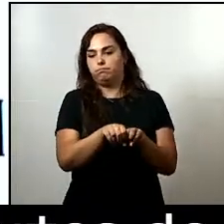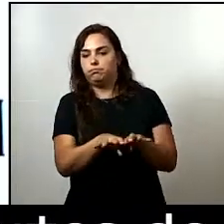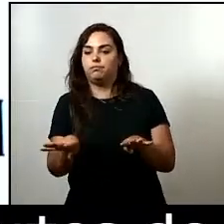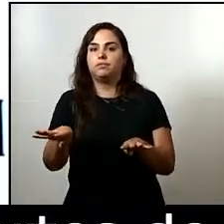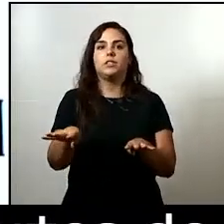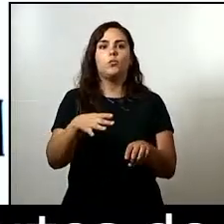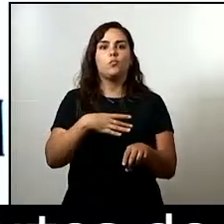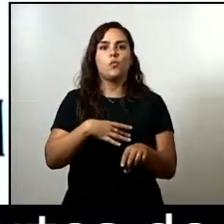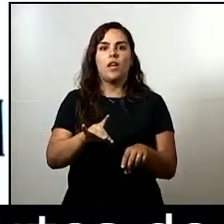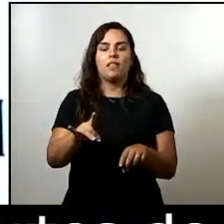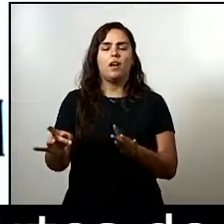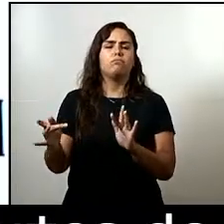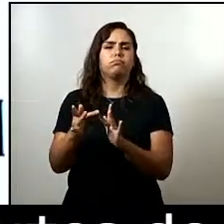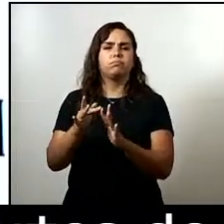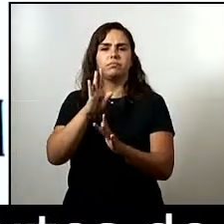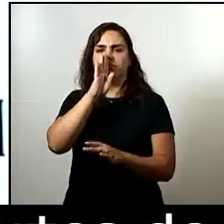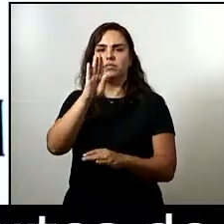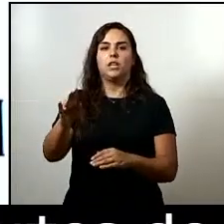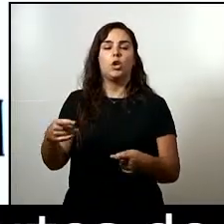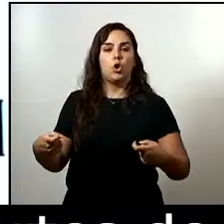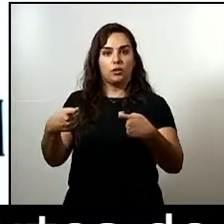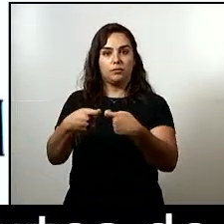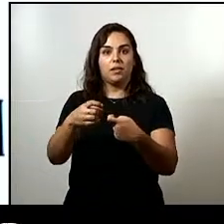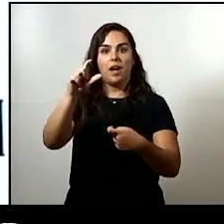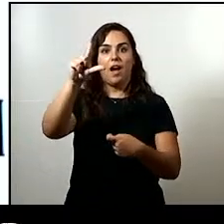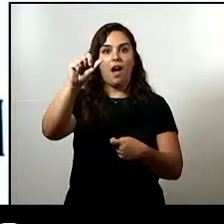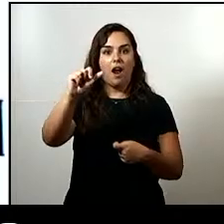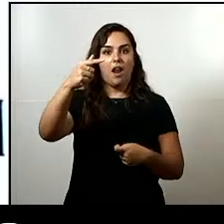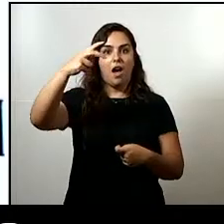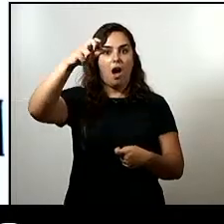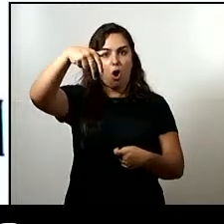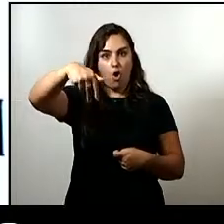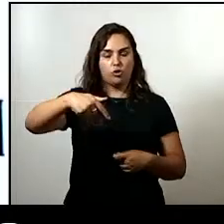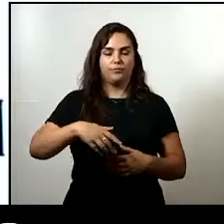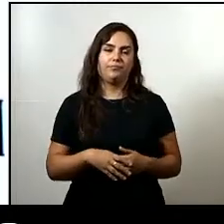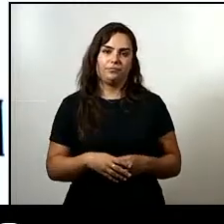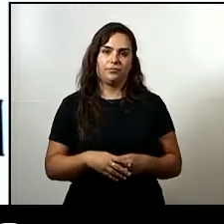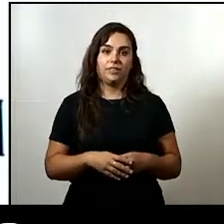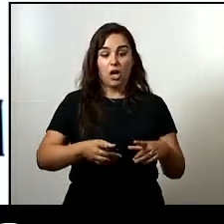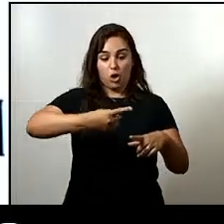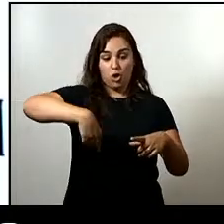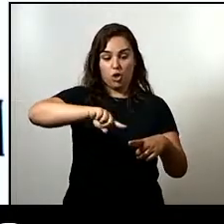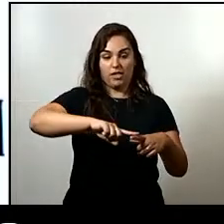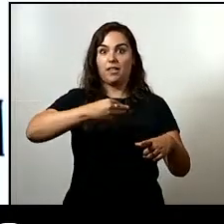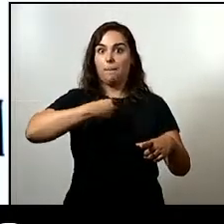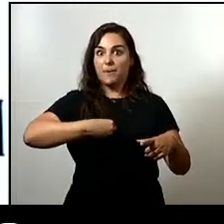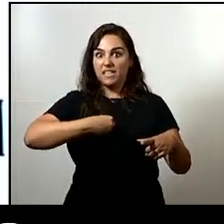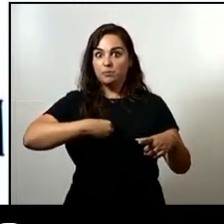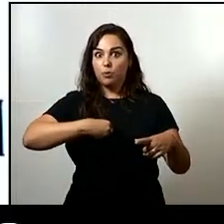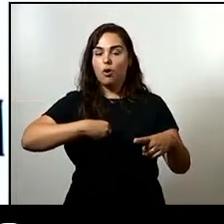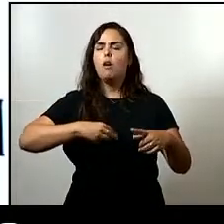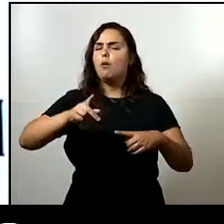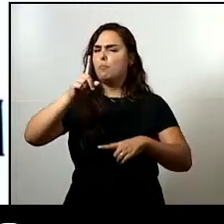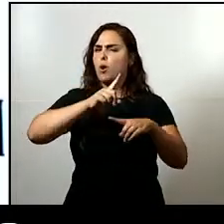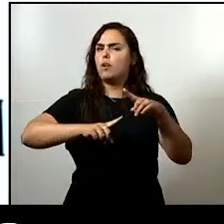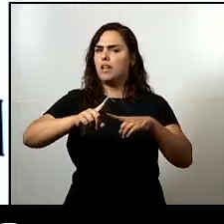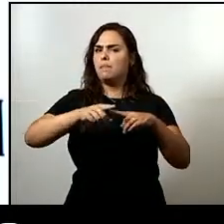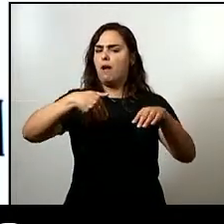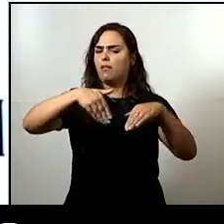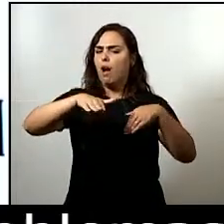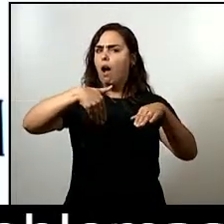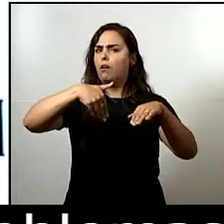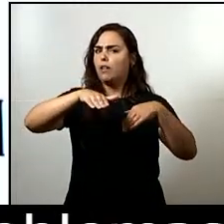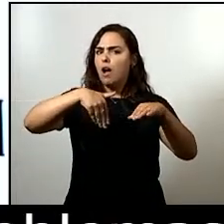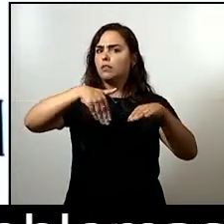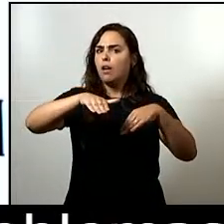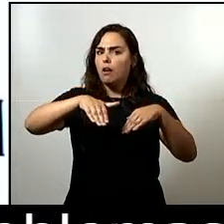que comunicará con la cooperativa de Alagón. Con esta glorieta resolvemos problemas de tráfico y